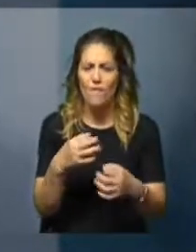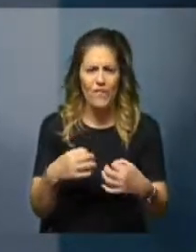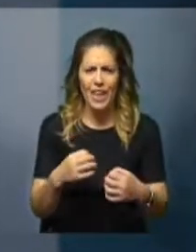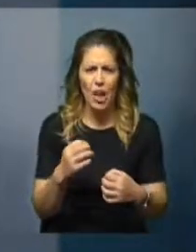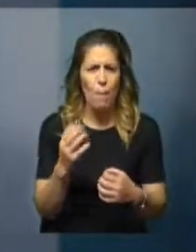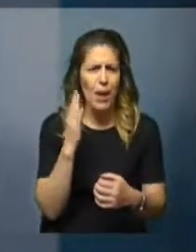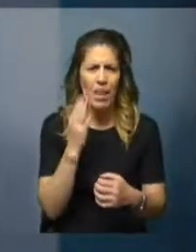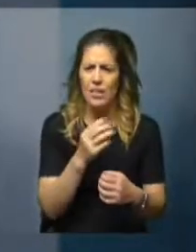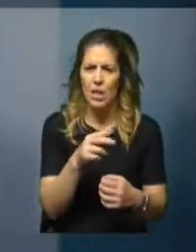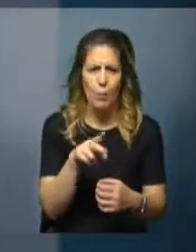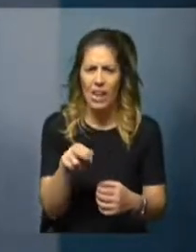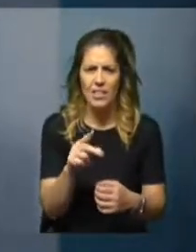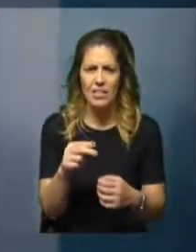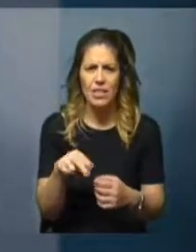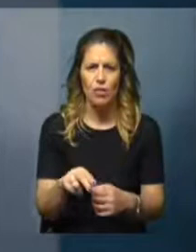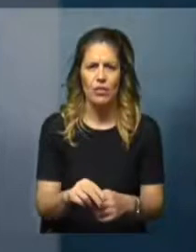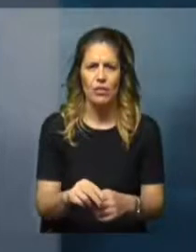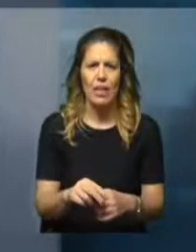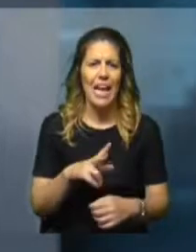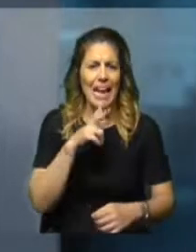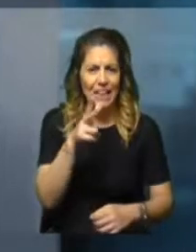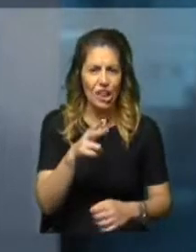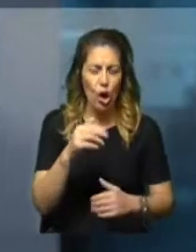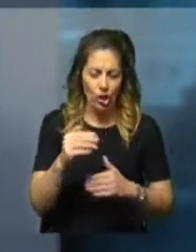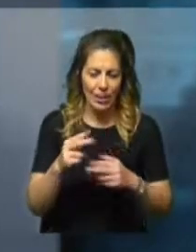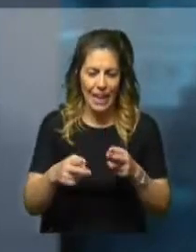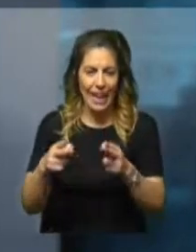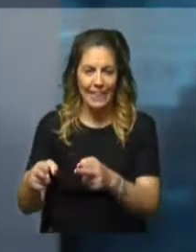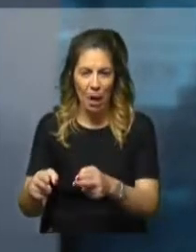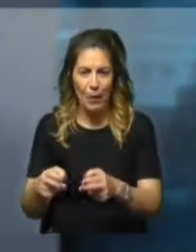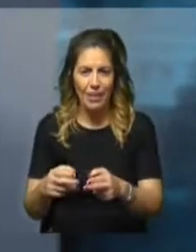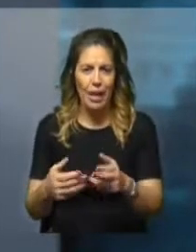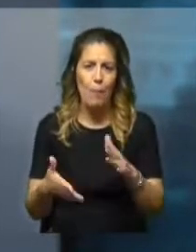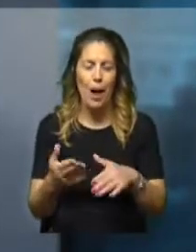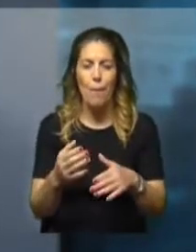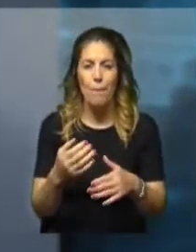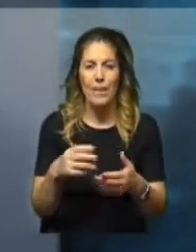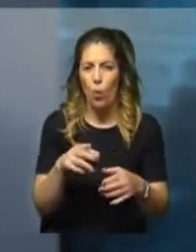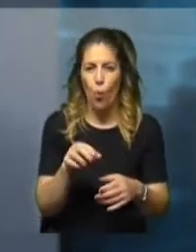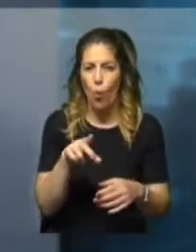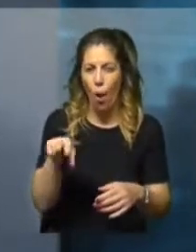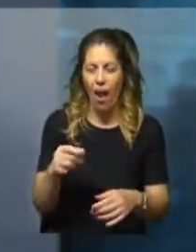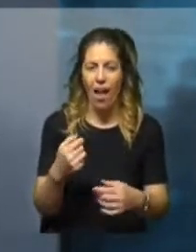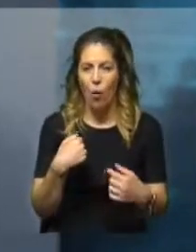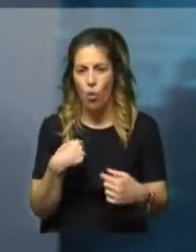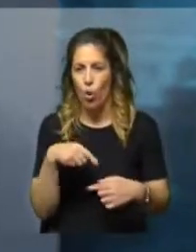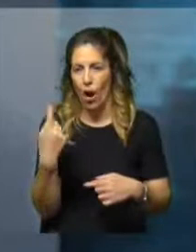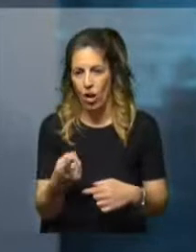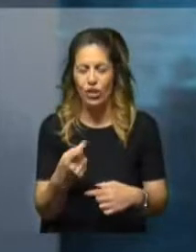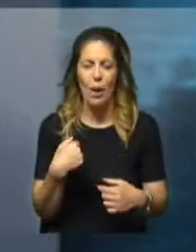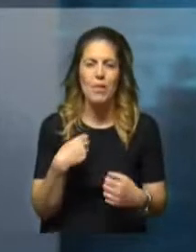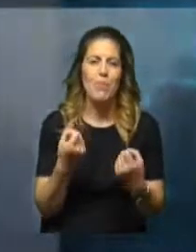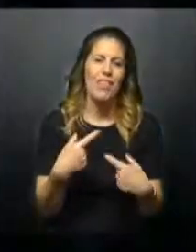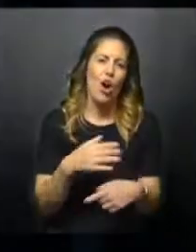de que te dicen qué te parecen tiene cada el hijo tiene como etapas en que se parece a uno u otro y también me da como ternura se fueron y